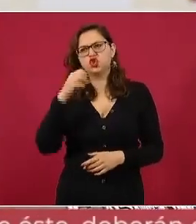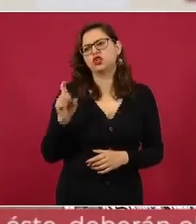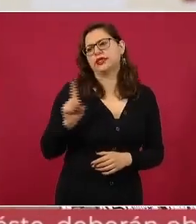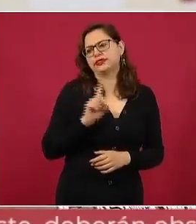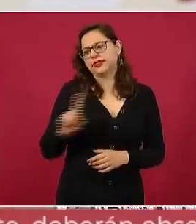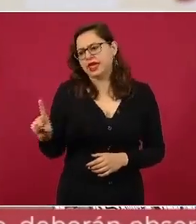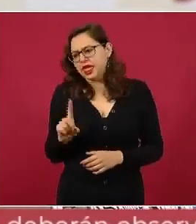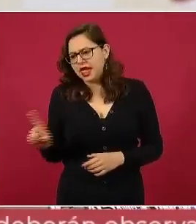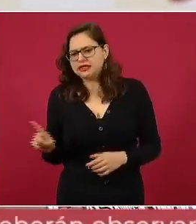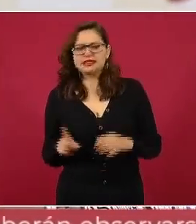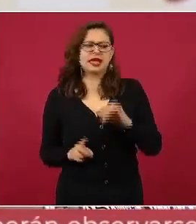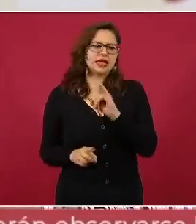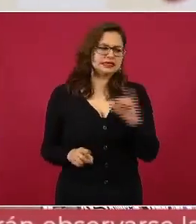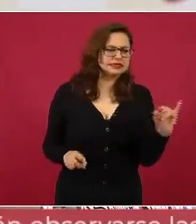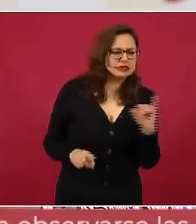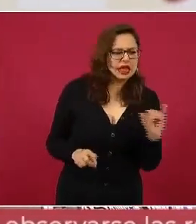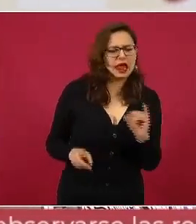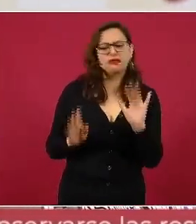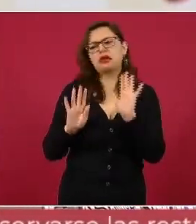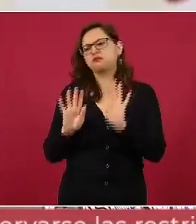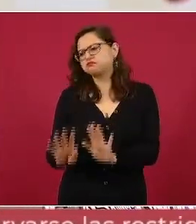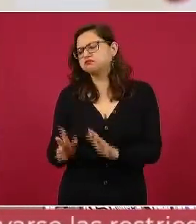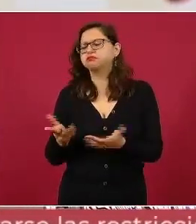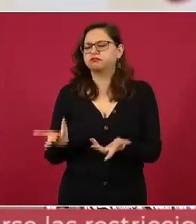pues honesta.